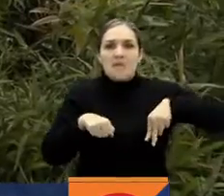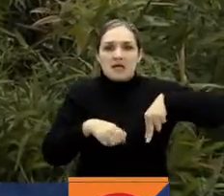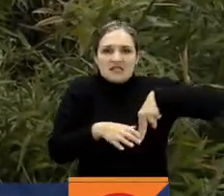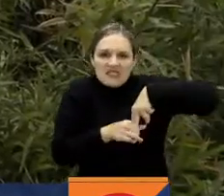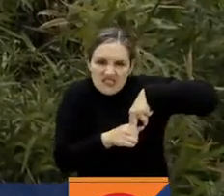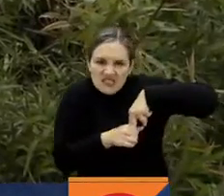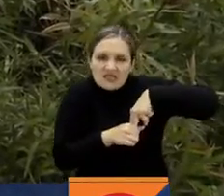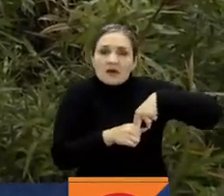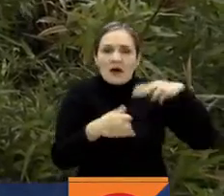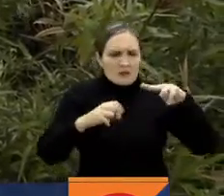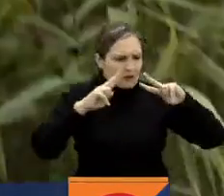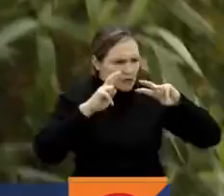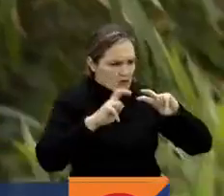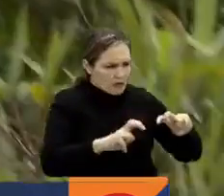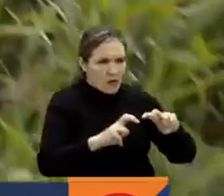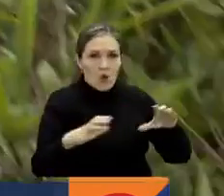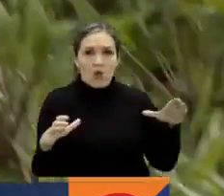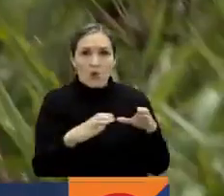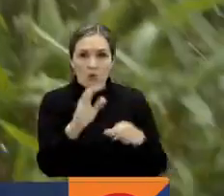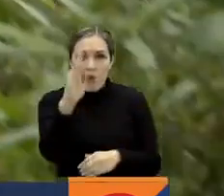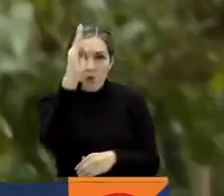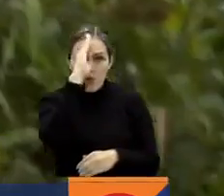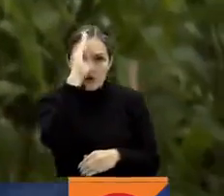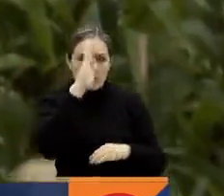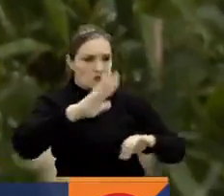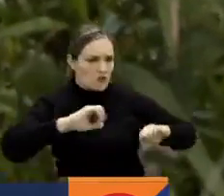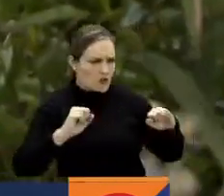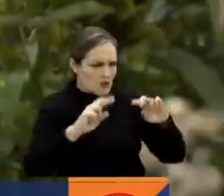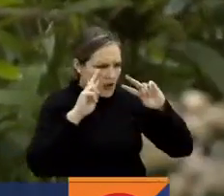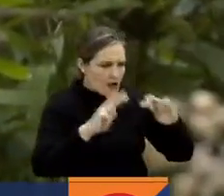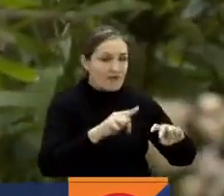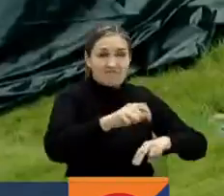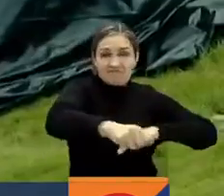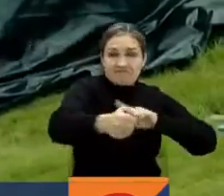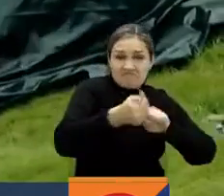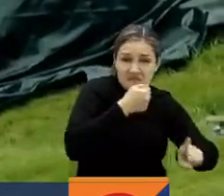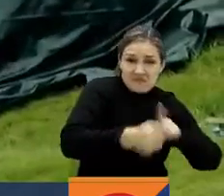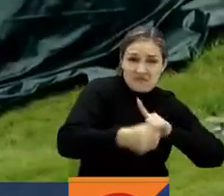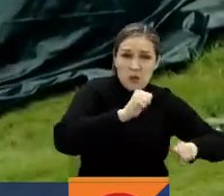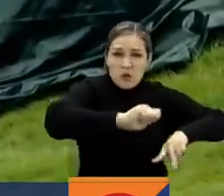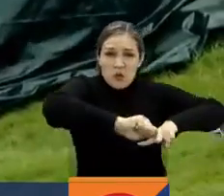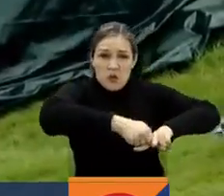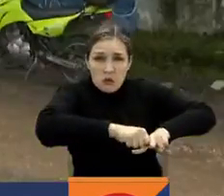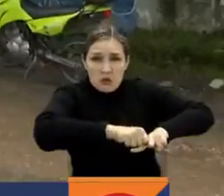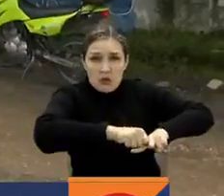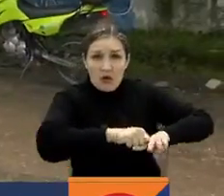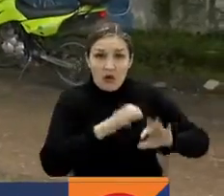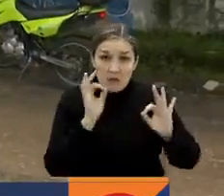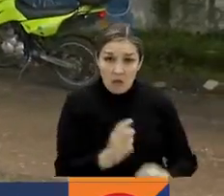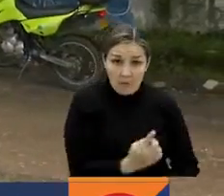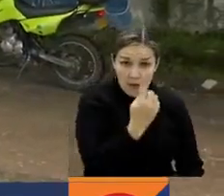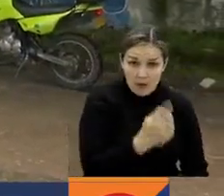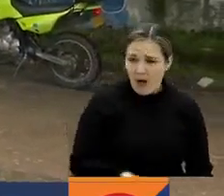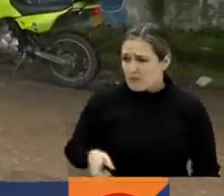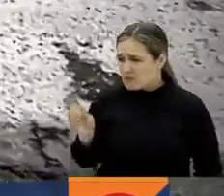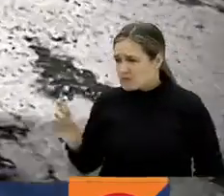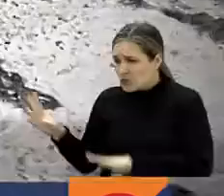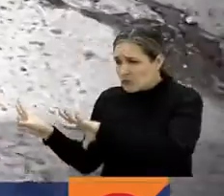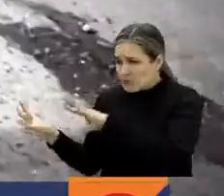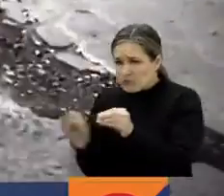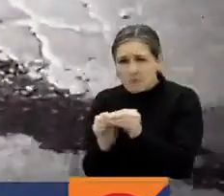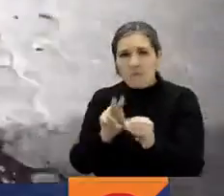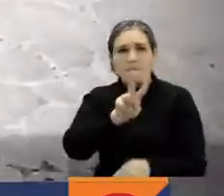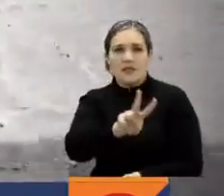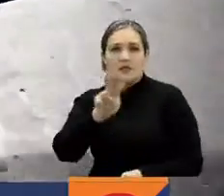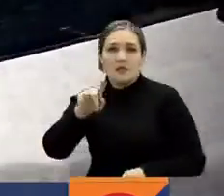Bogotá y la Policía de Investigación Criminal, tenía signos de tortura. Ya son 22 los cuerpos embolsados hallados en Bogotá en lo